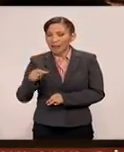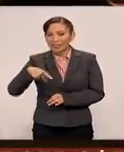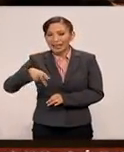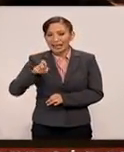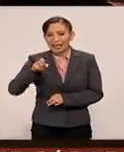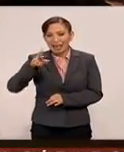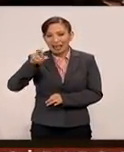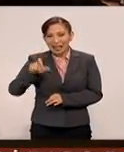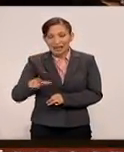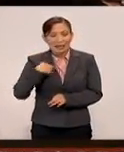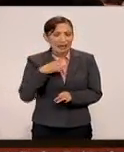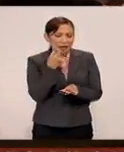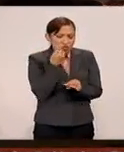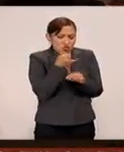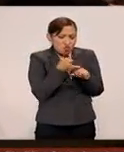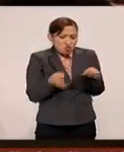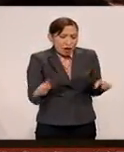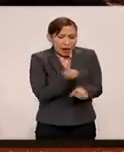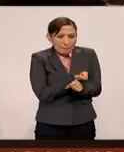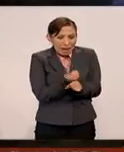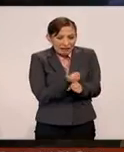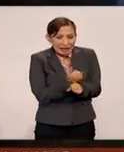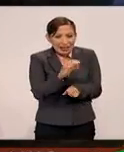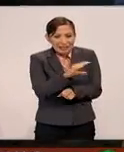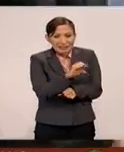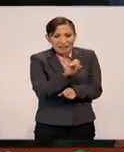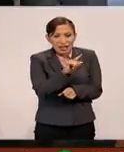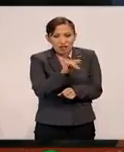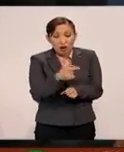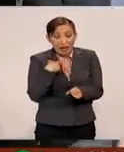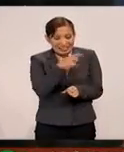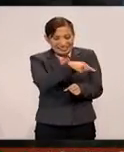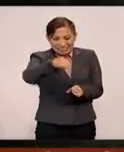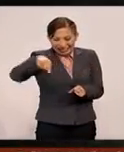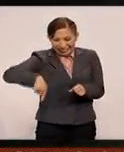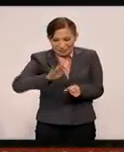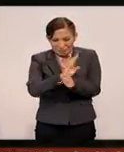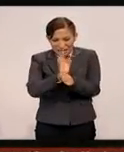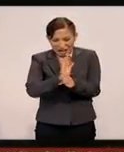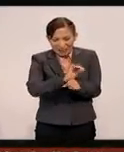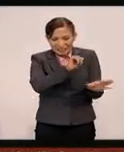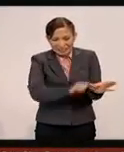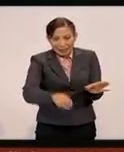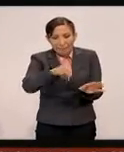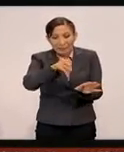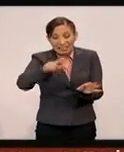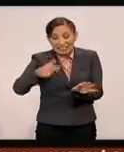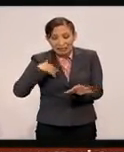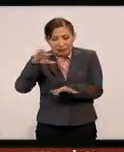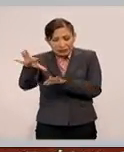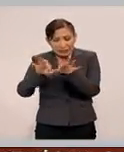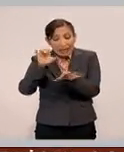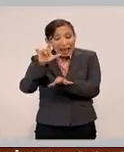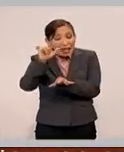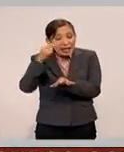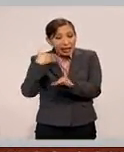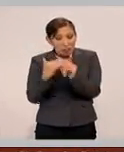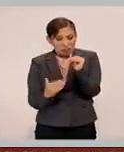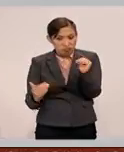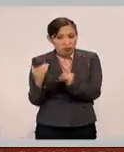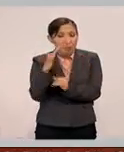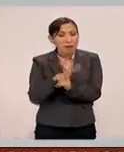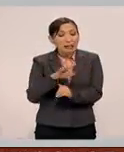Keller y La delgada línea amarilla de Celso García. Las cintas 600 millas y Las elegidas destacaron